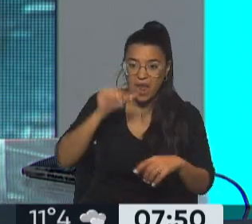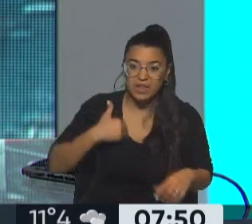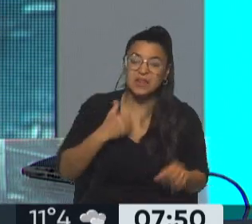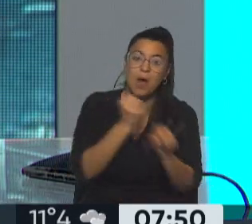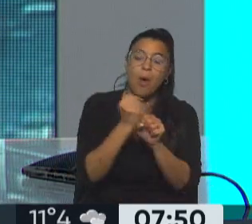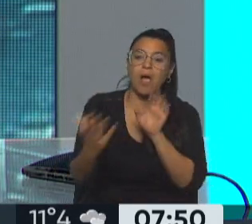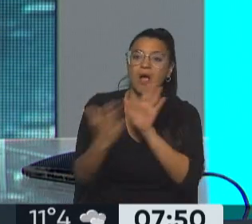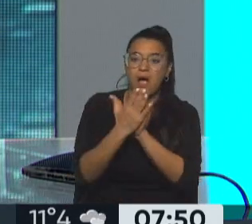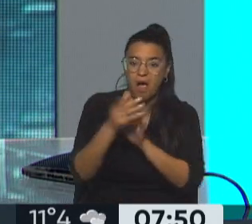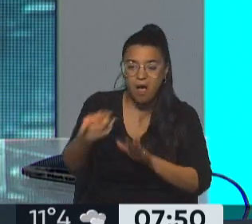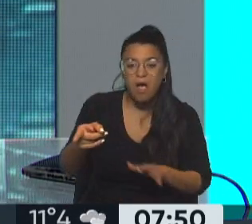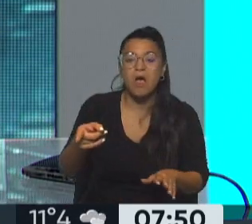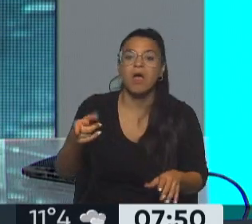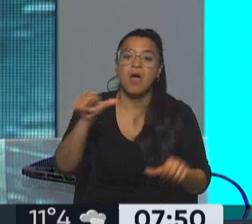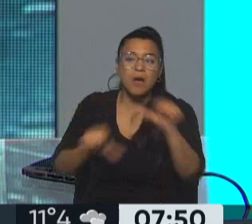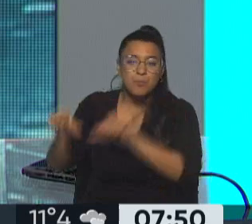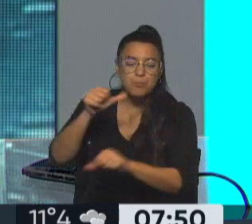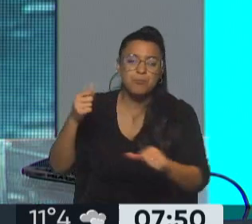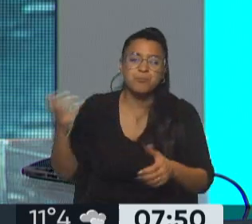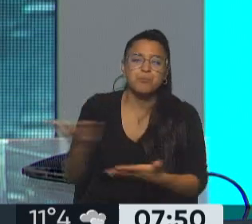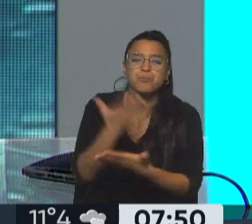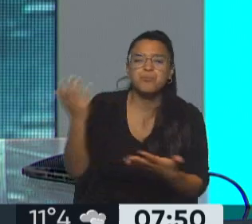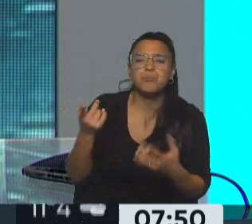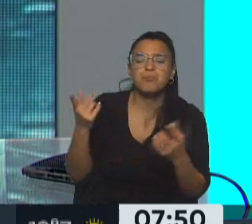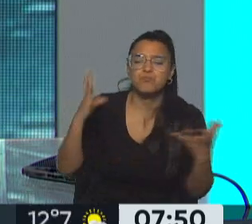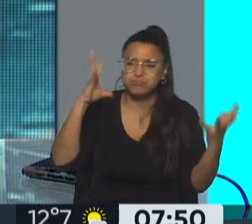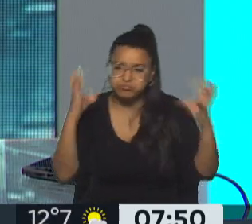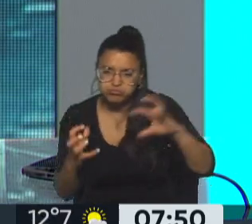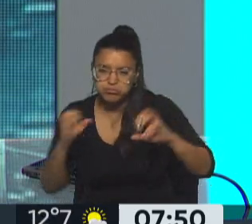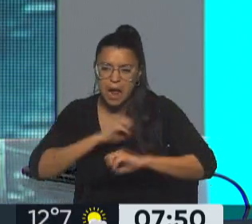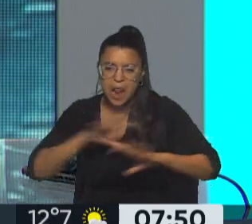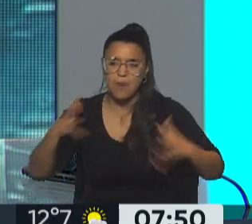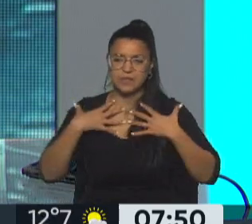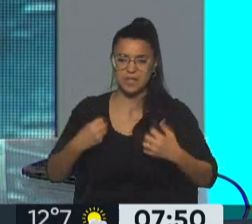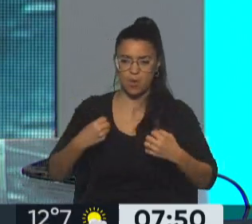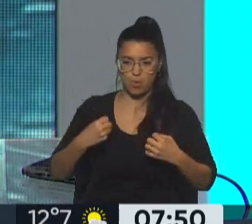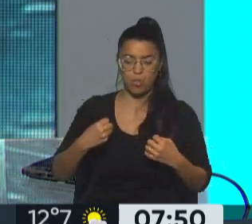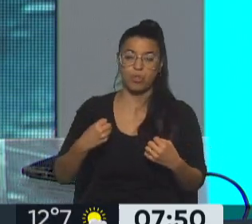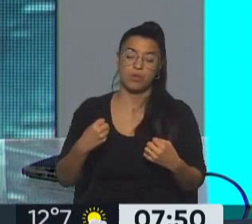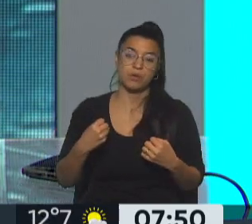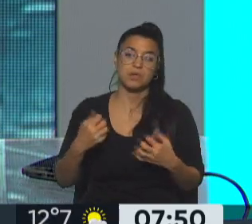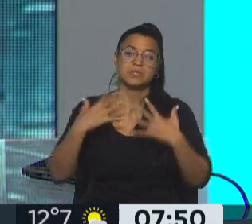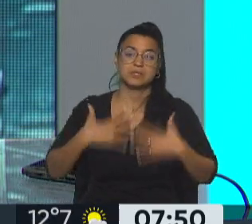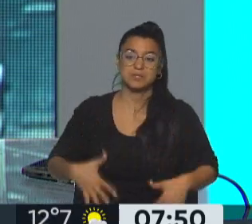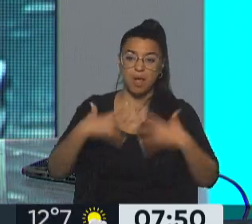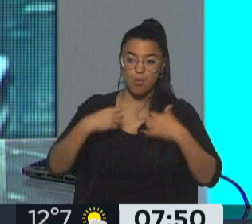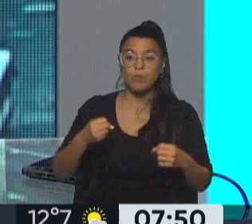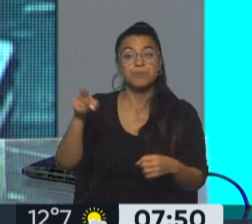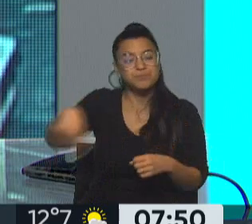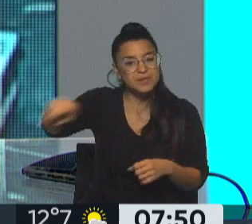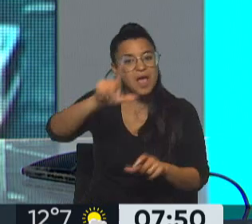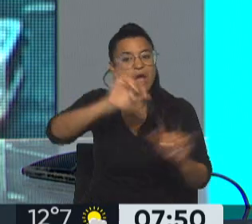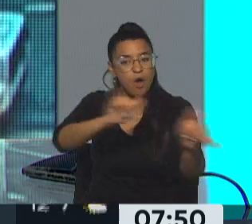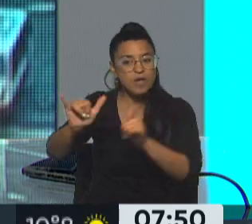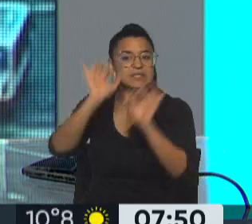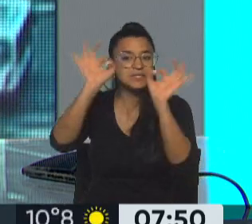con agroquímicos produce en general muchas afecta muy gravemente a la salud a la salud humana ellos son muy